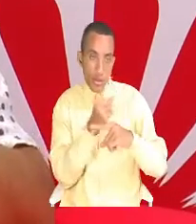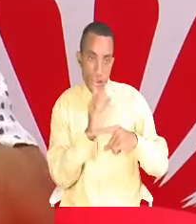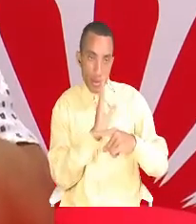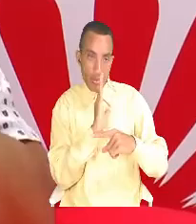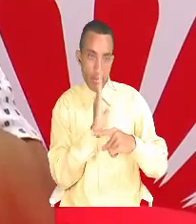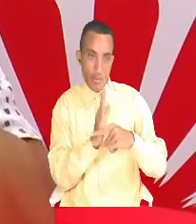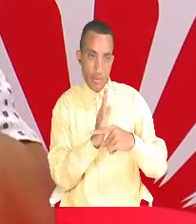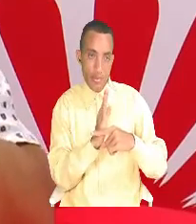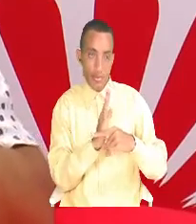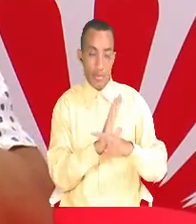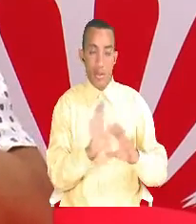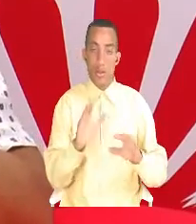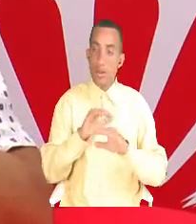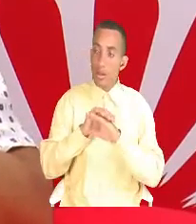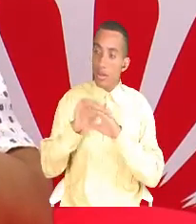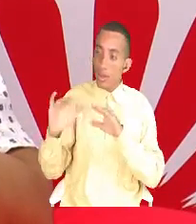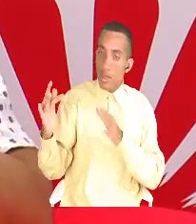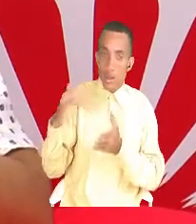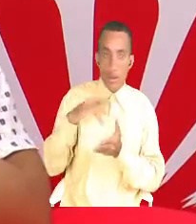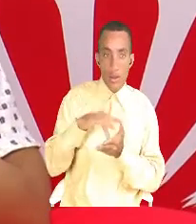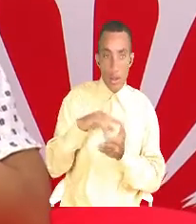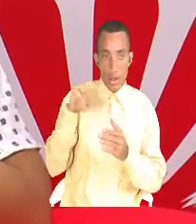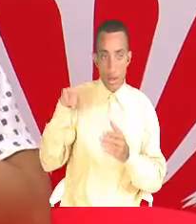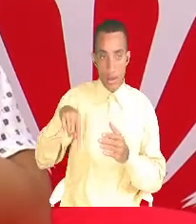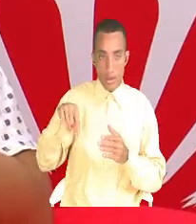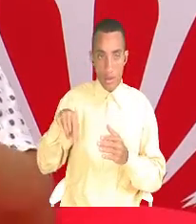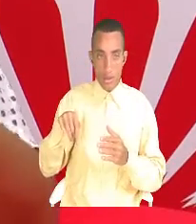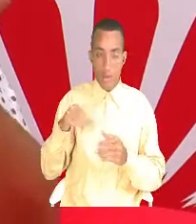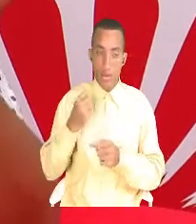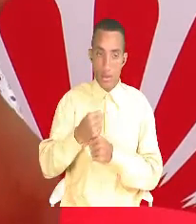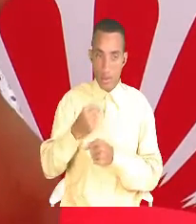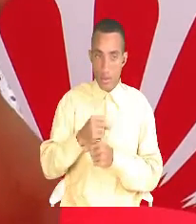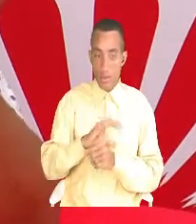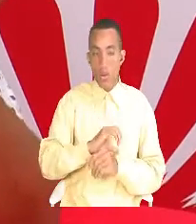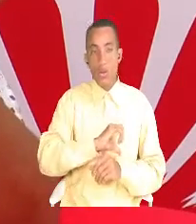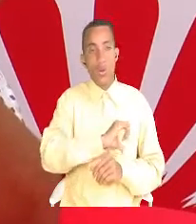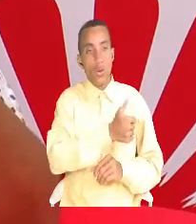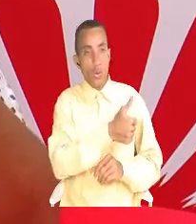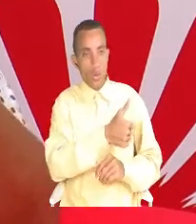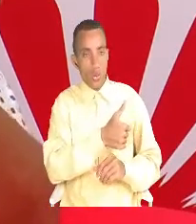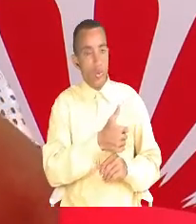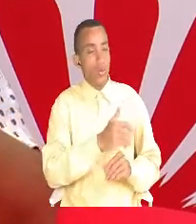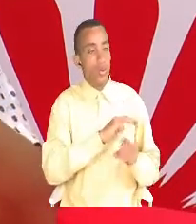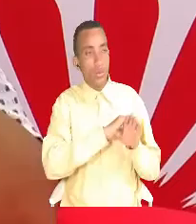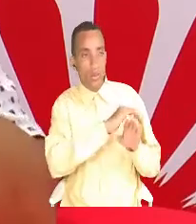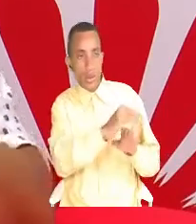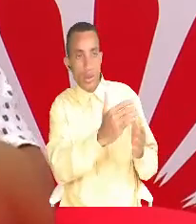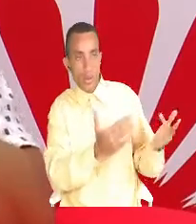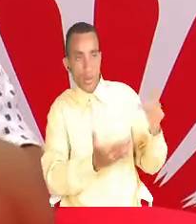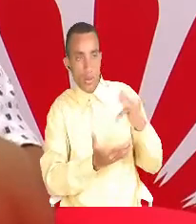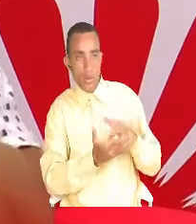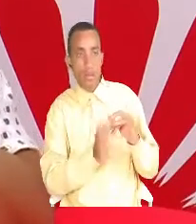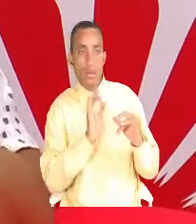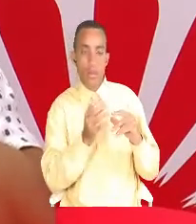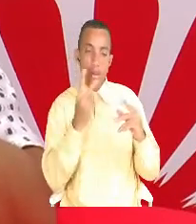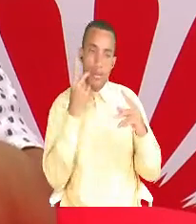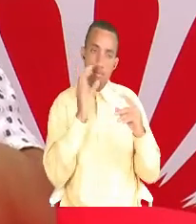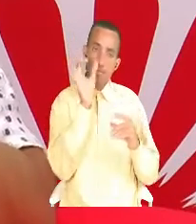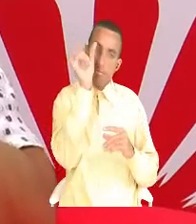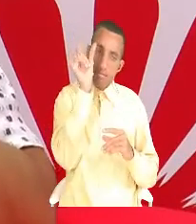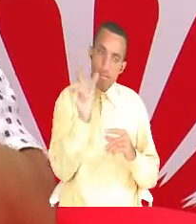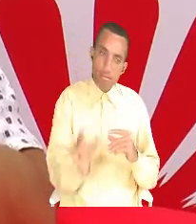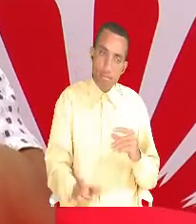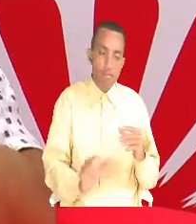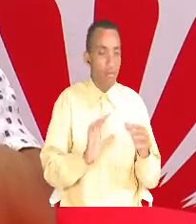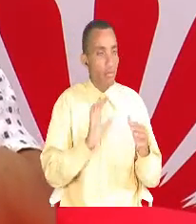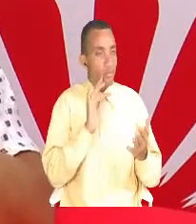casa y dos invitadas súper especiales que por supuesto también se van a convertir en invitadas frecuentes para que ustedes vayan